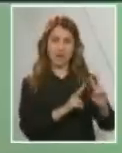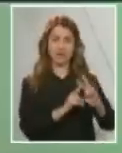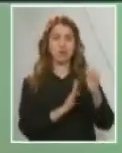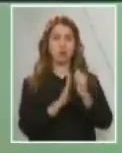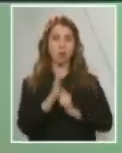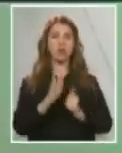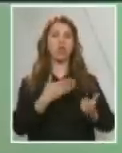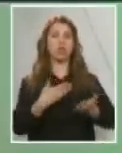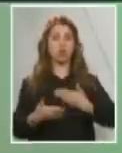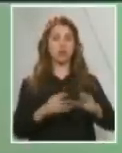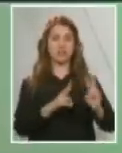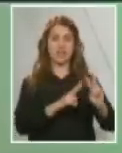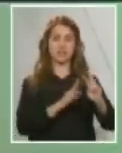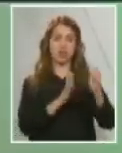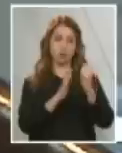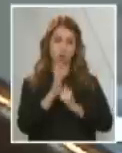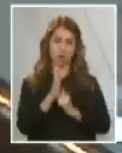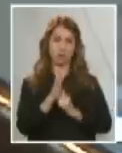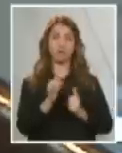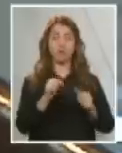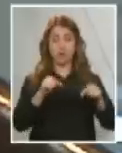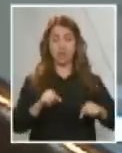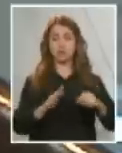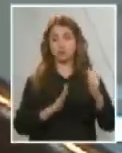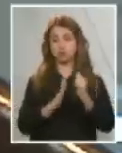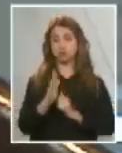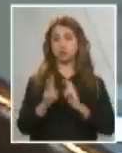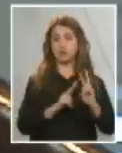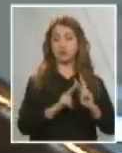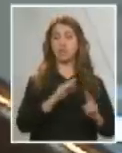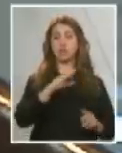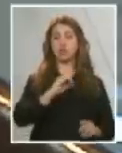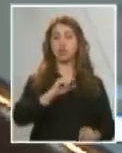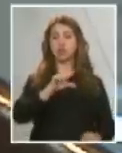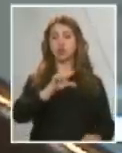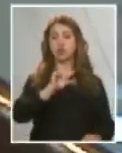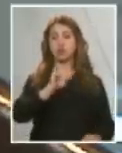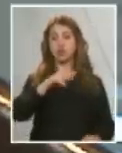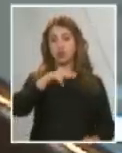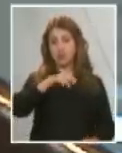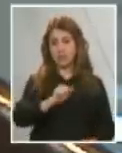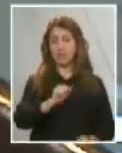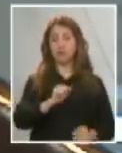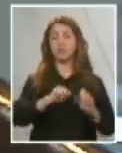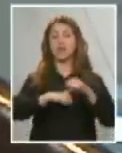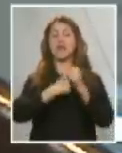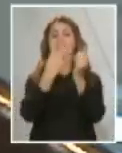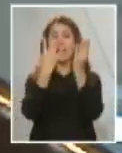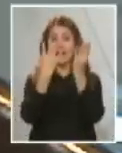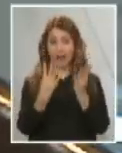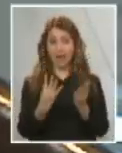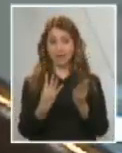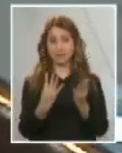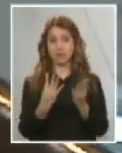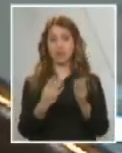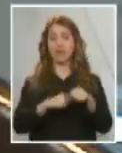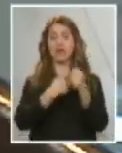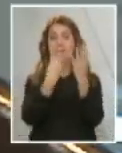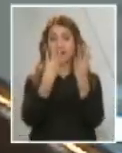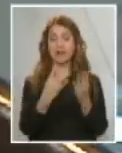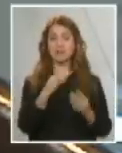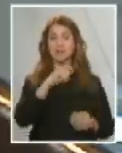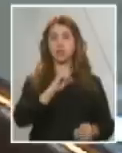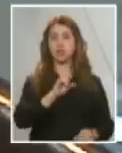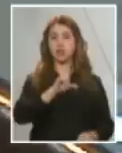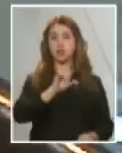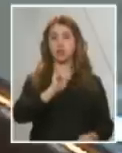este guante y dónde se fabrica este guante? Bueno, este guante se fabrica en Colina, en la cárcel, en la cárcel Colina